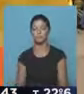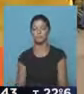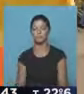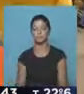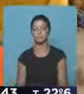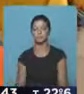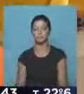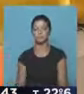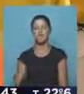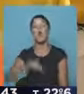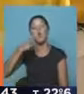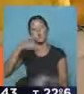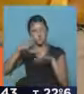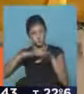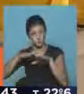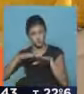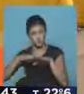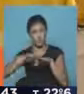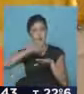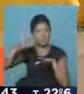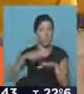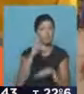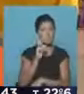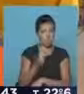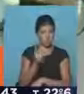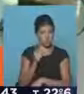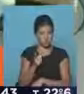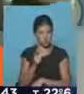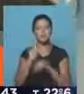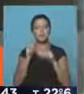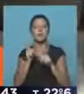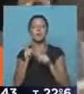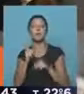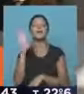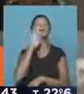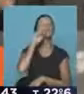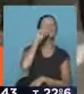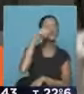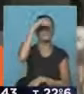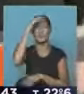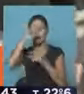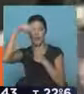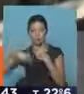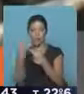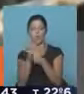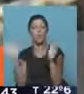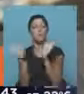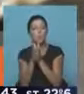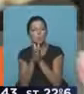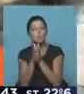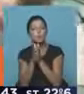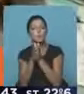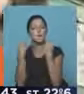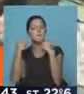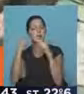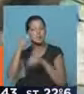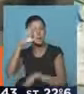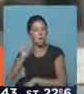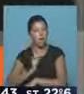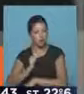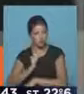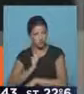en riesgo la paz en esa región son los ejercicios militares conjuntos que Estados Unidos y Corea del Sur iniciaron esta semana.